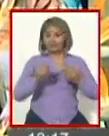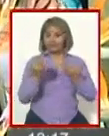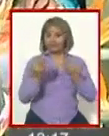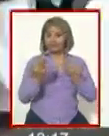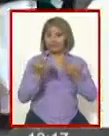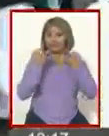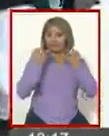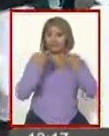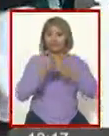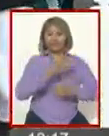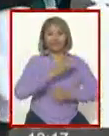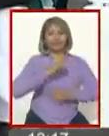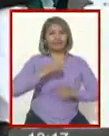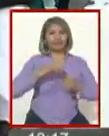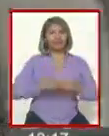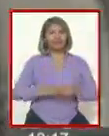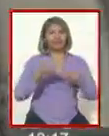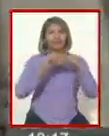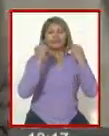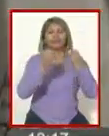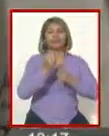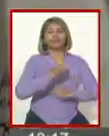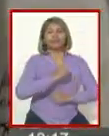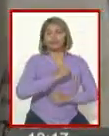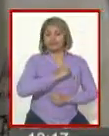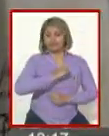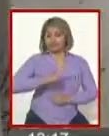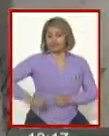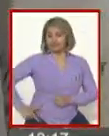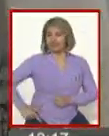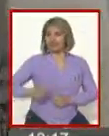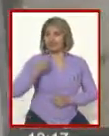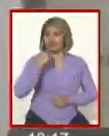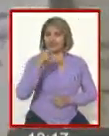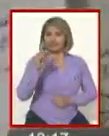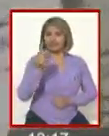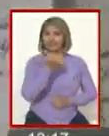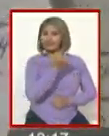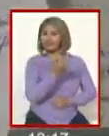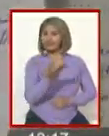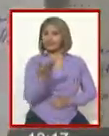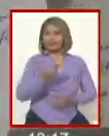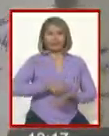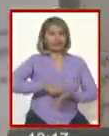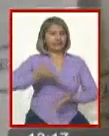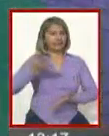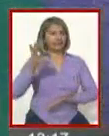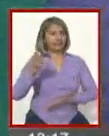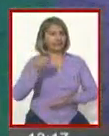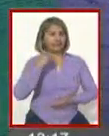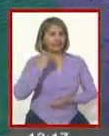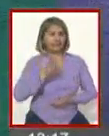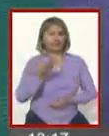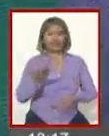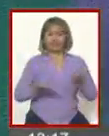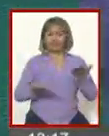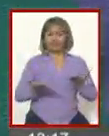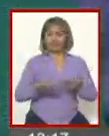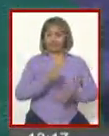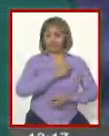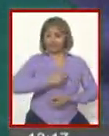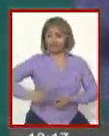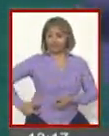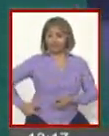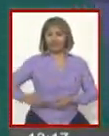tanto, se espera este informe, los concejales de la agrupación de Percy descartan de que haya habido cualquier tipo de sobreprecio. Además, consideraron de que